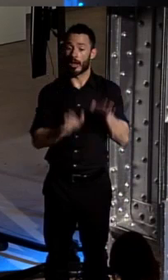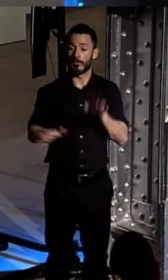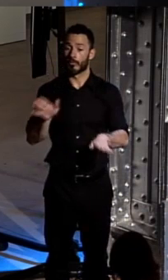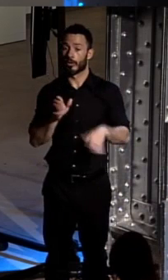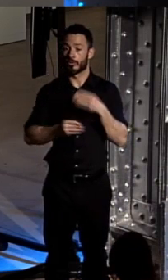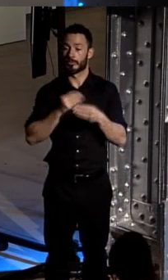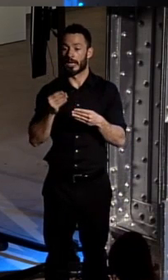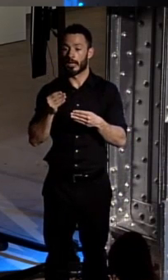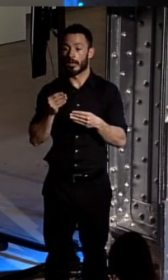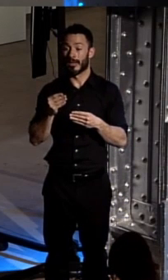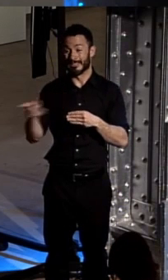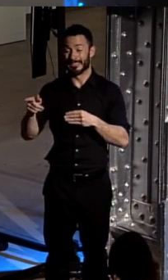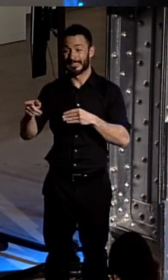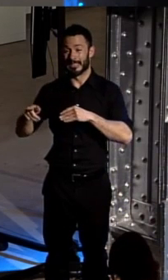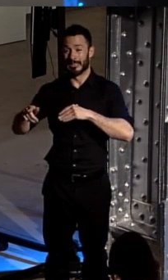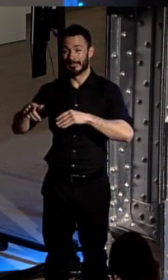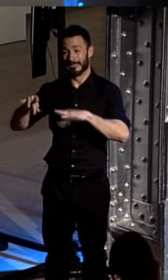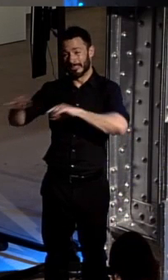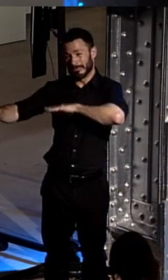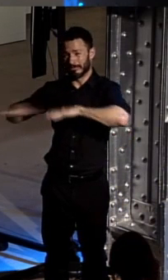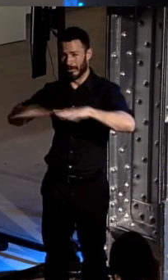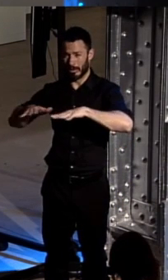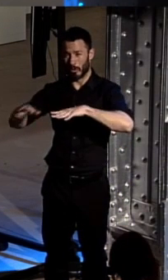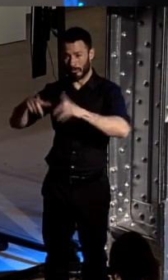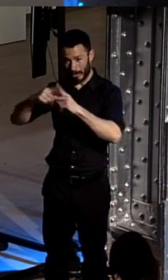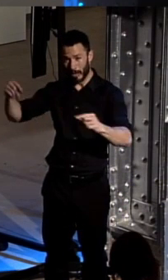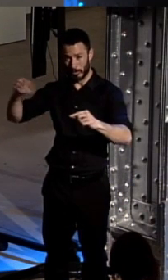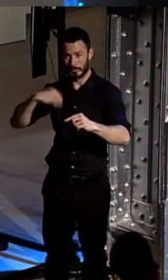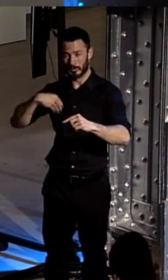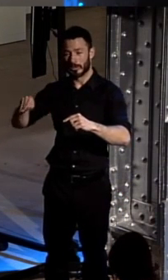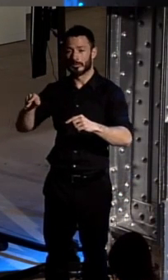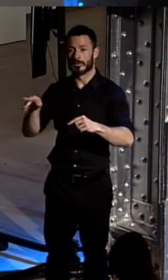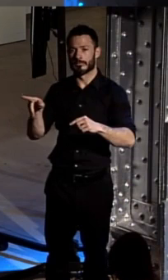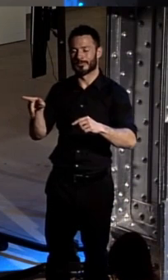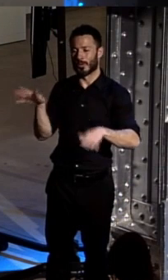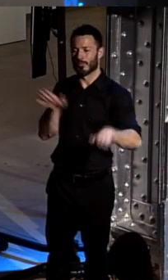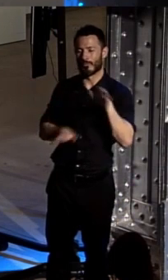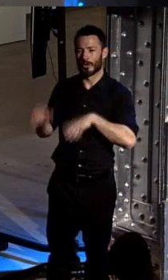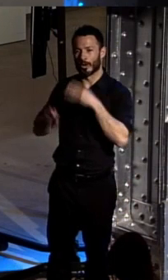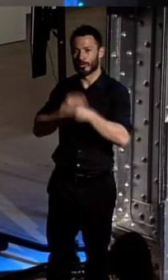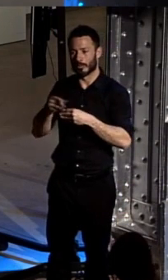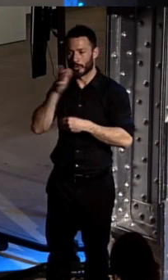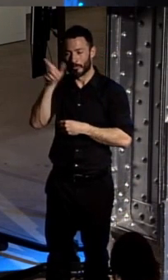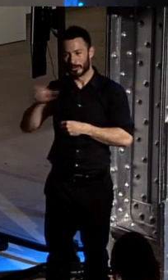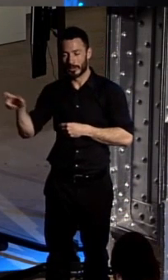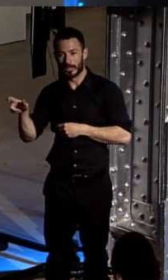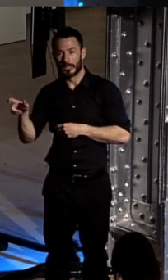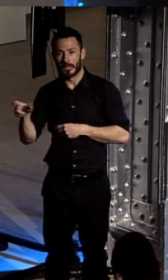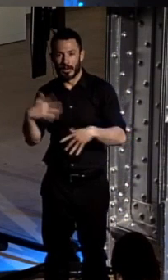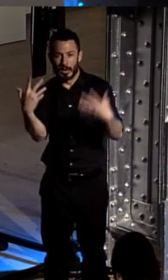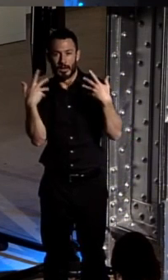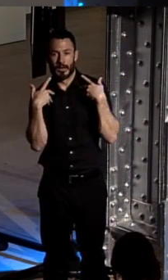con víctimas del último terremoto que se produjo en Japón, donde hubo muchísimas personas que sufrieron